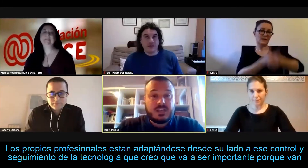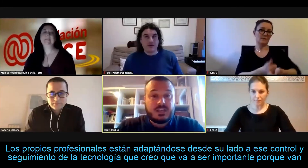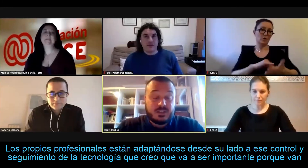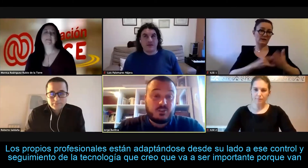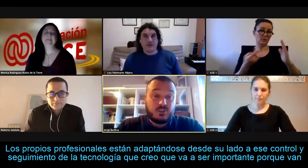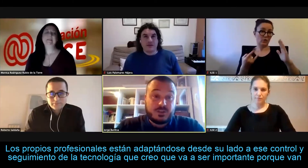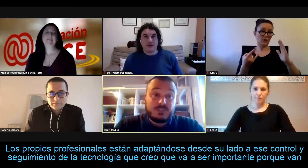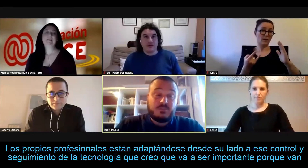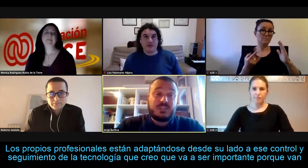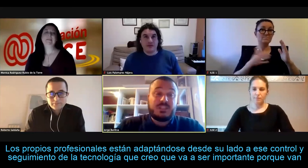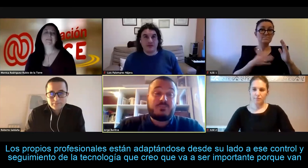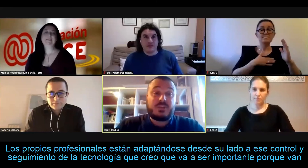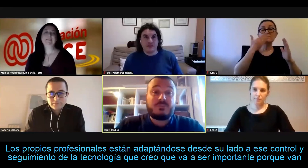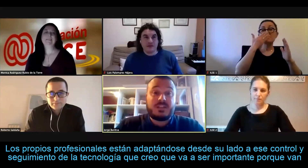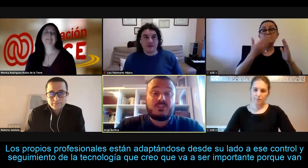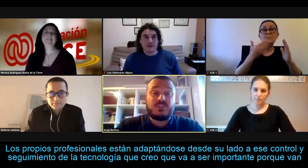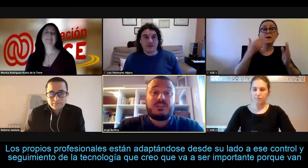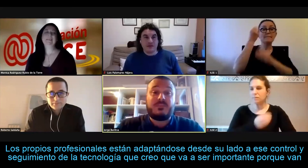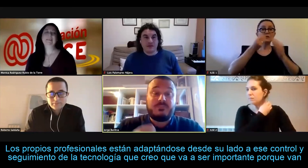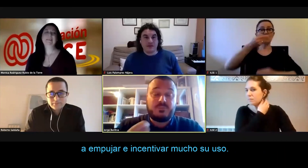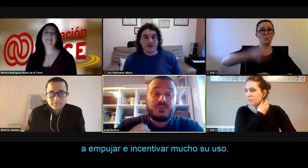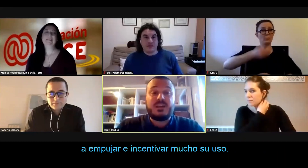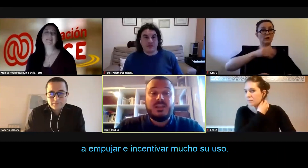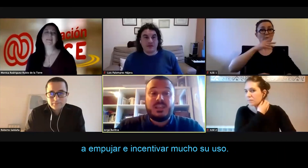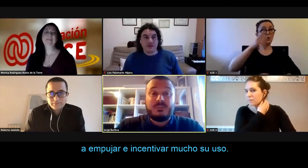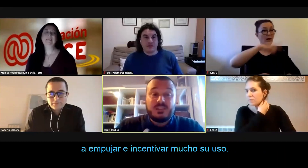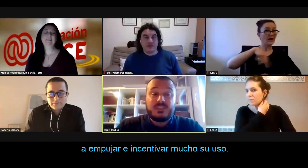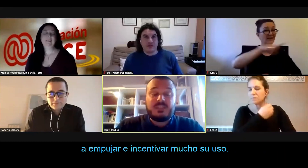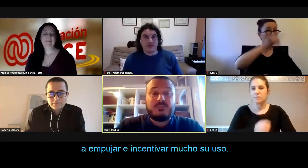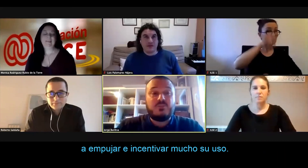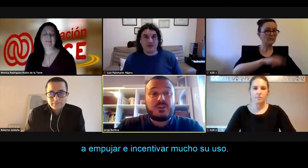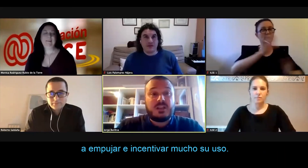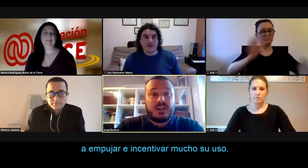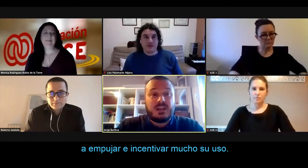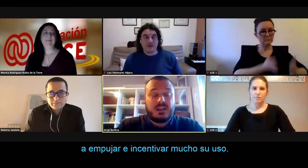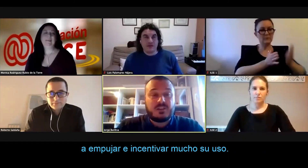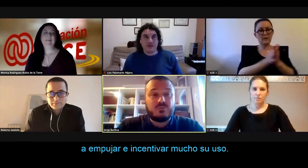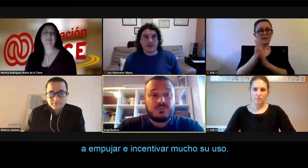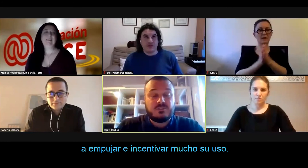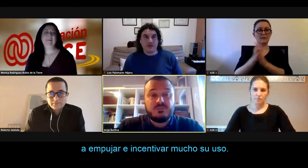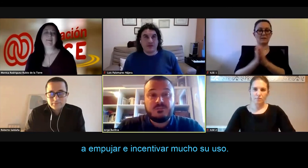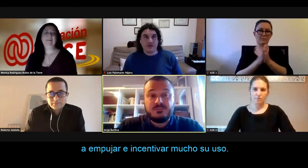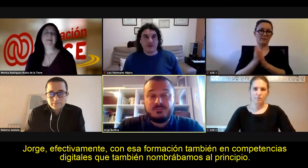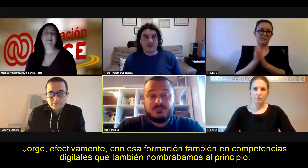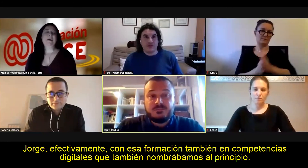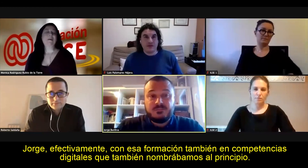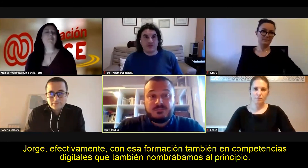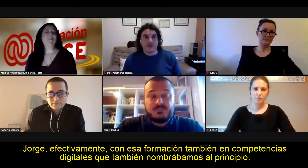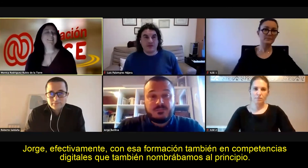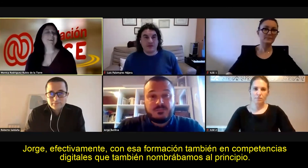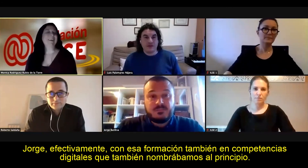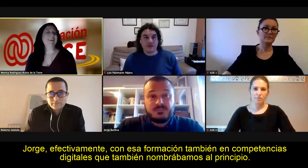que yo creo que va a ser muy importante, porque ellos van a ser los que también van a empujar y van a incentivar mucho a su uso, ¿no?